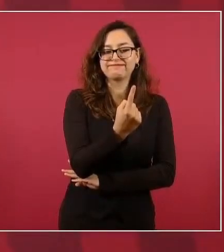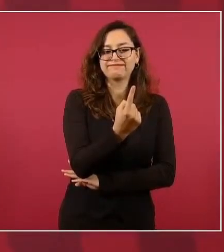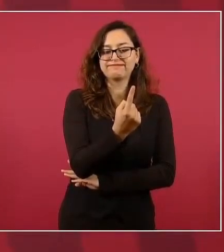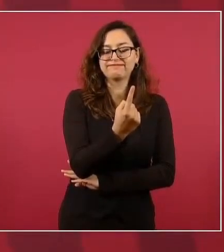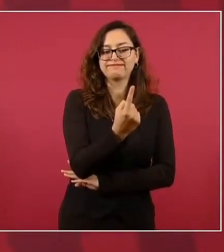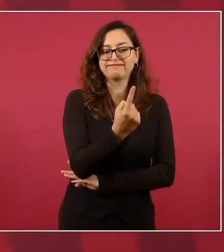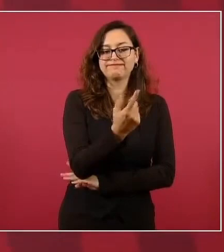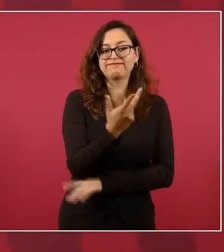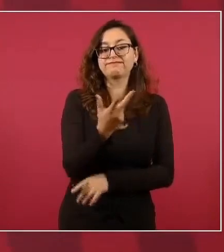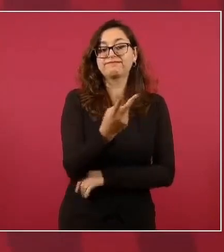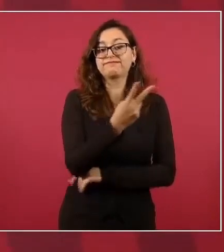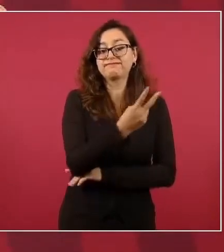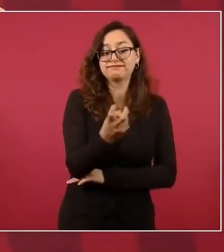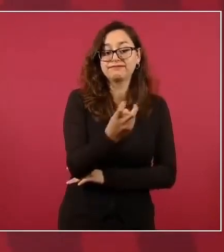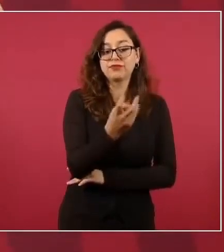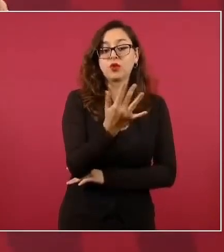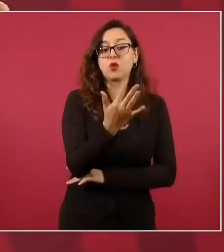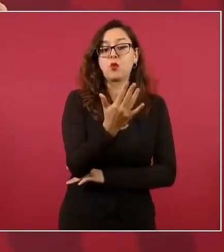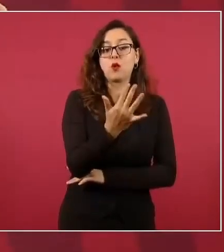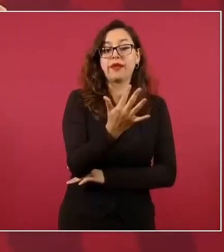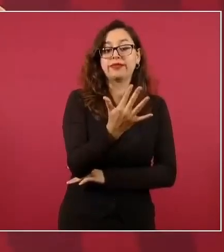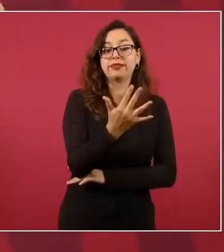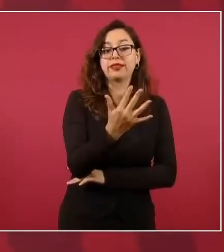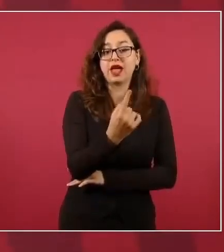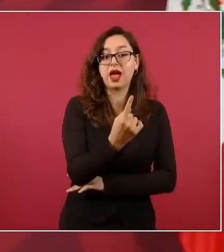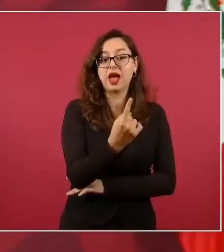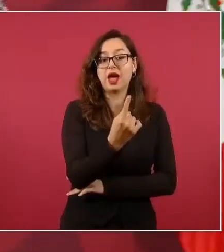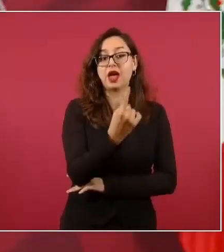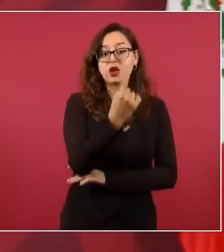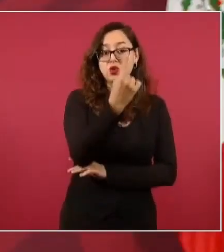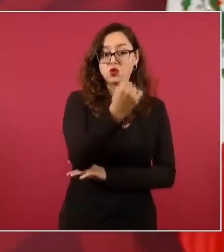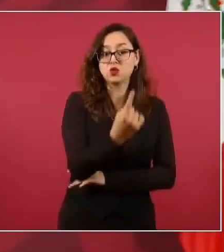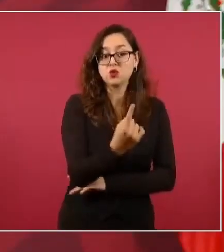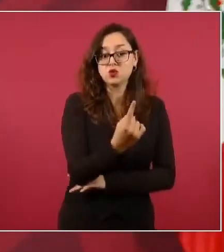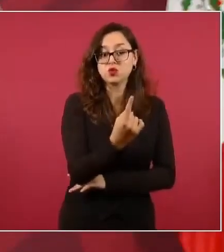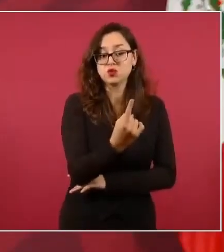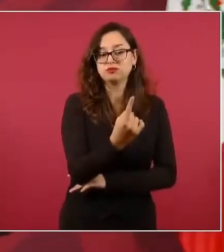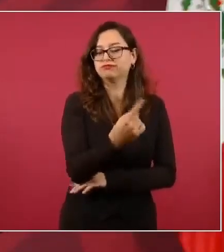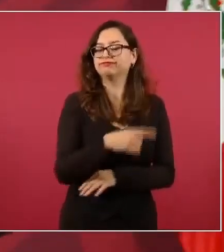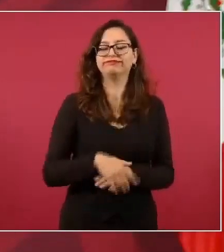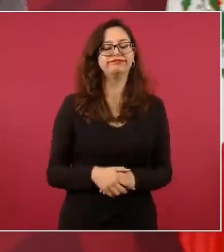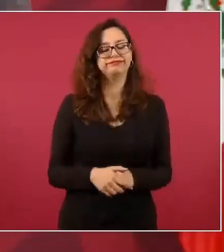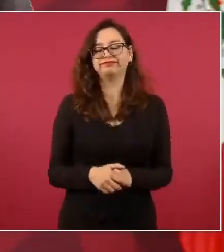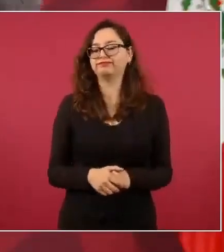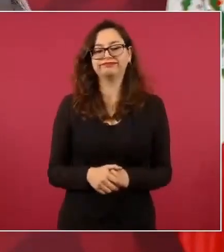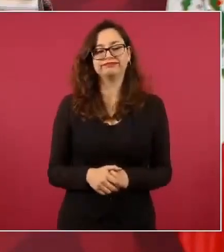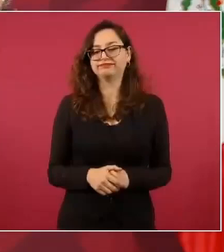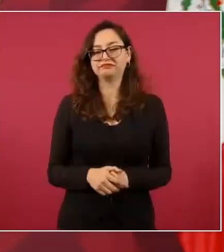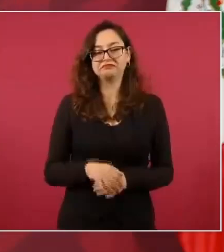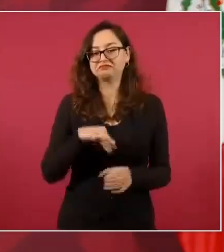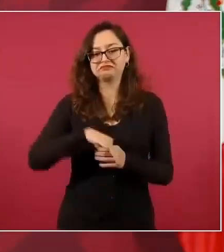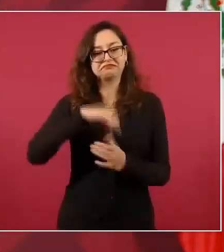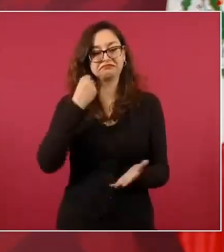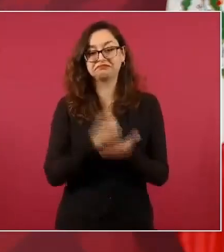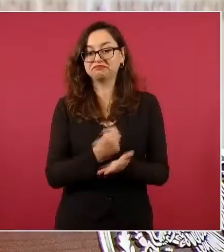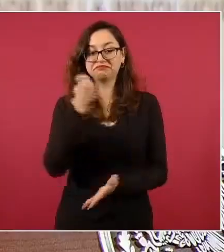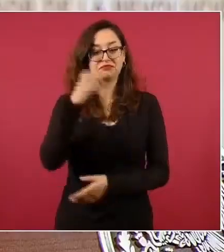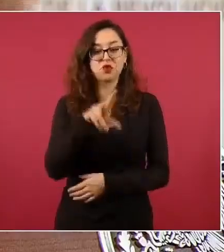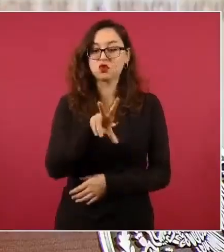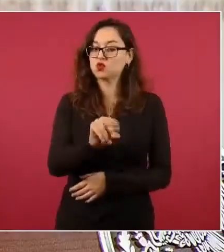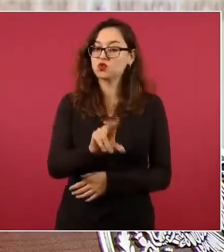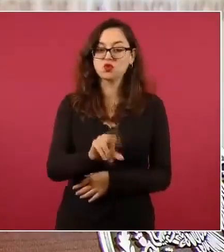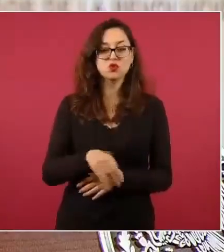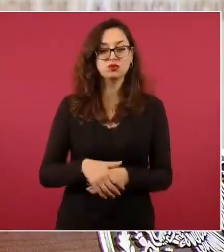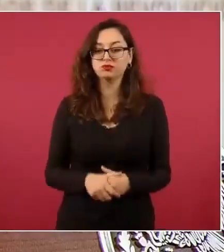No son 250, que es la mitad de 500, más uno, ya con eso.